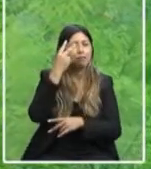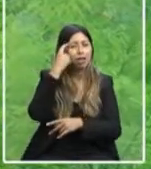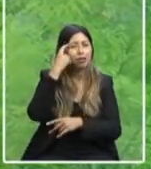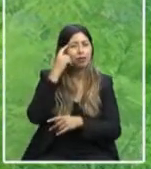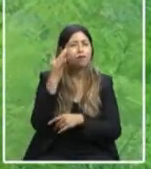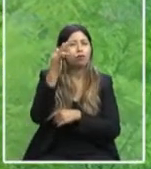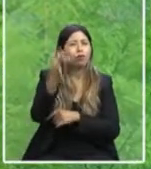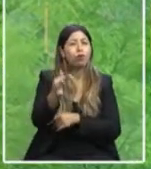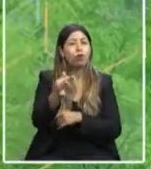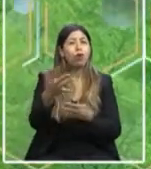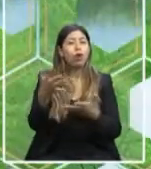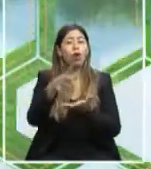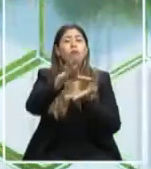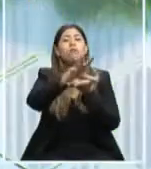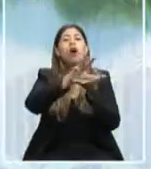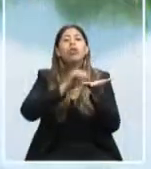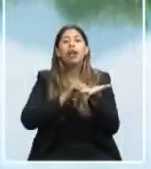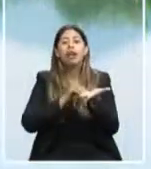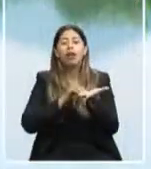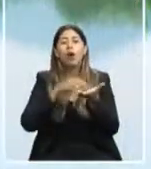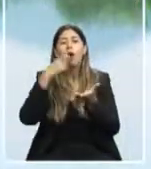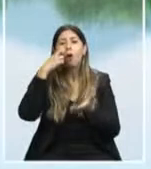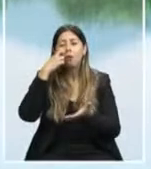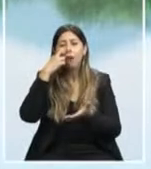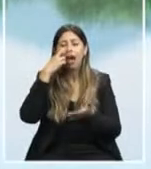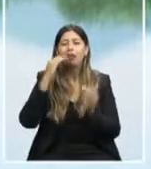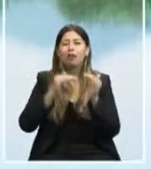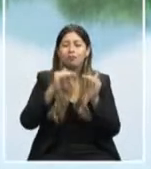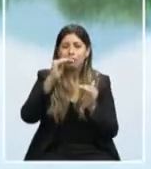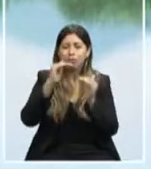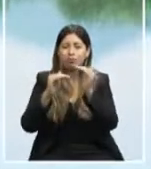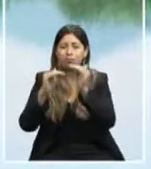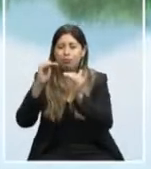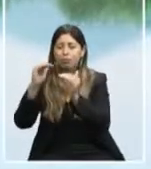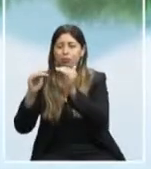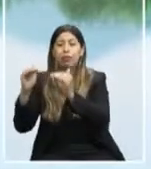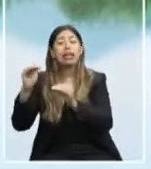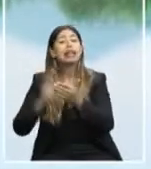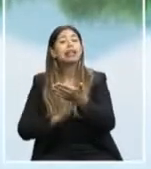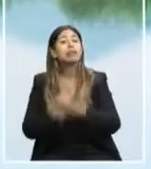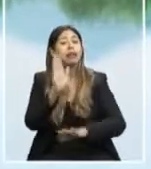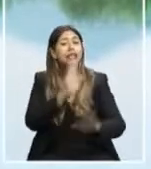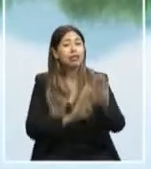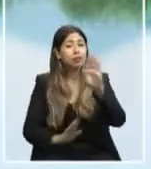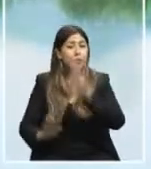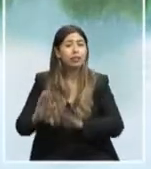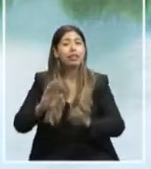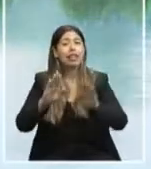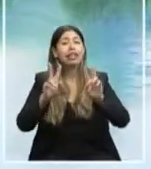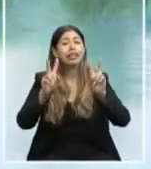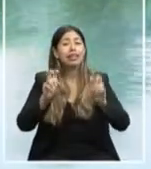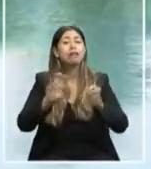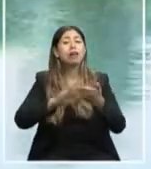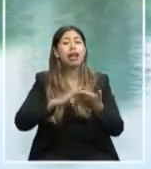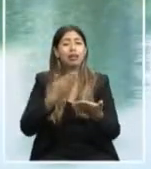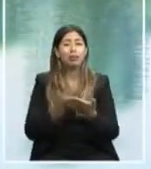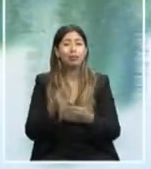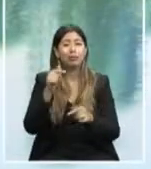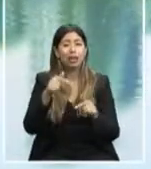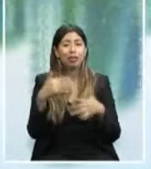es los parámetros humanos para comenzar a cuidar en la salud. Esto es